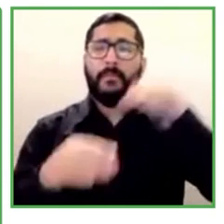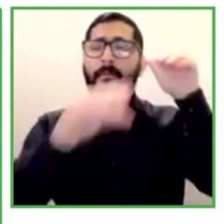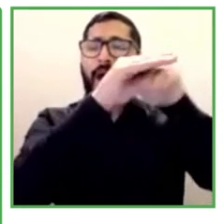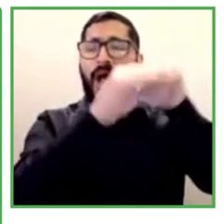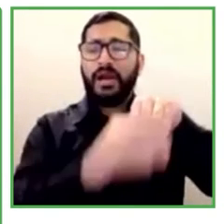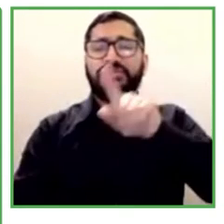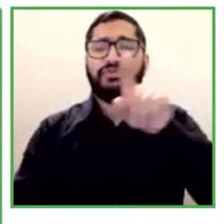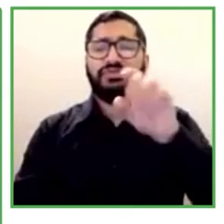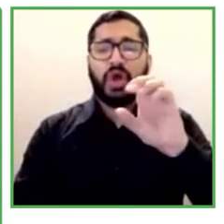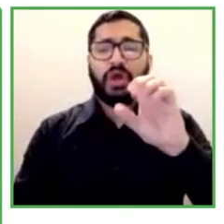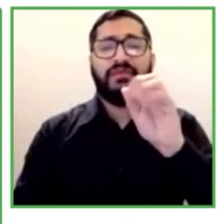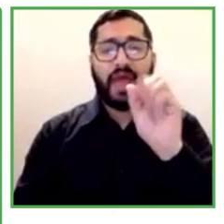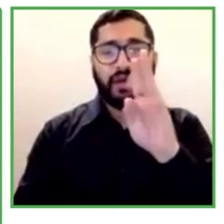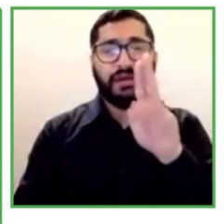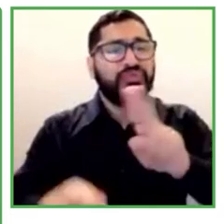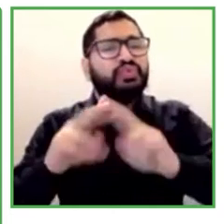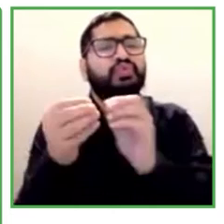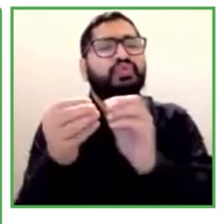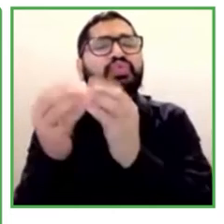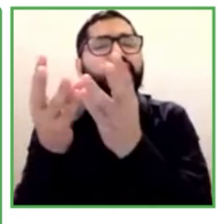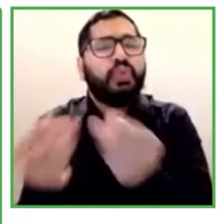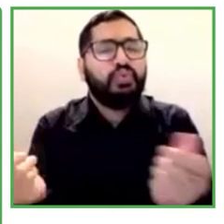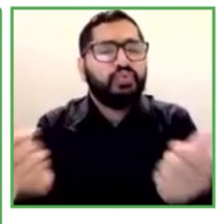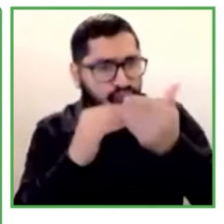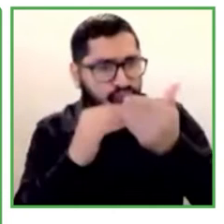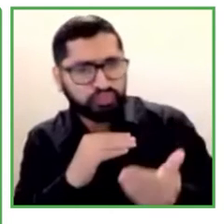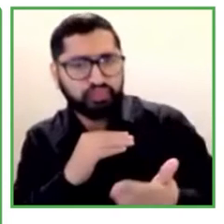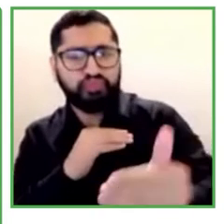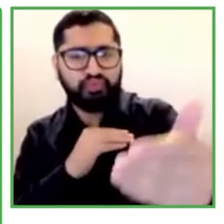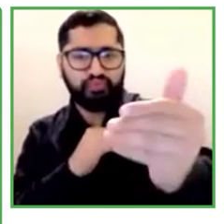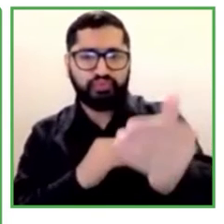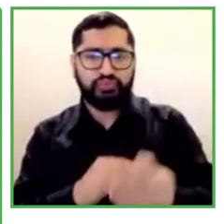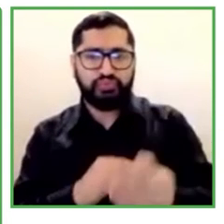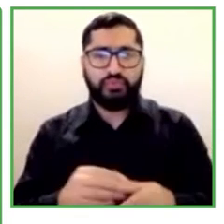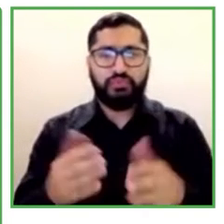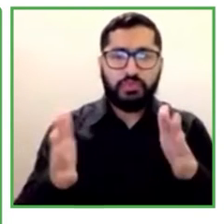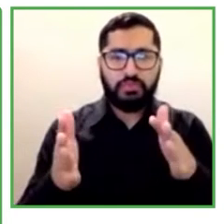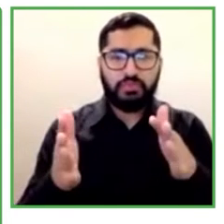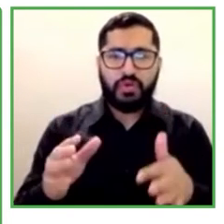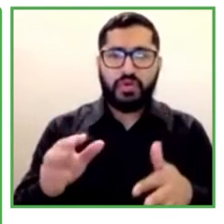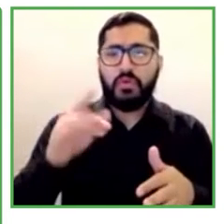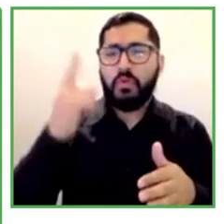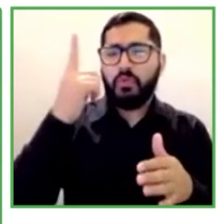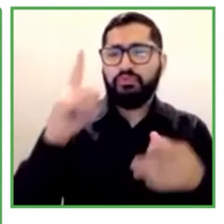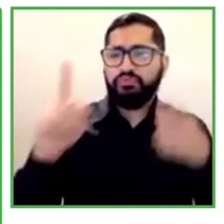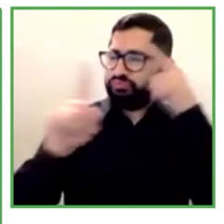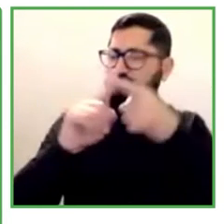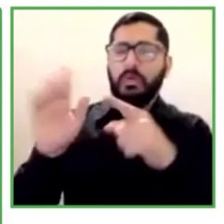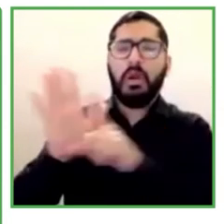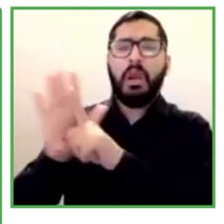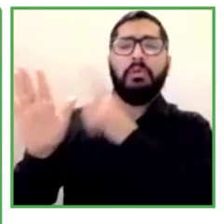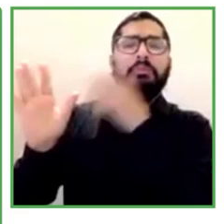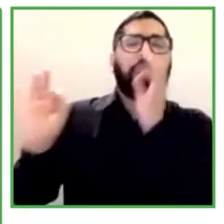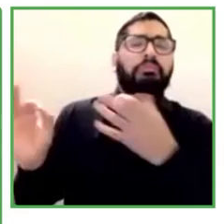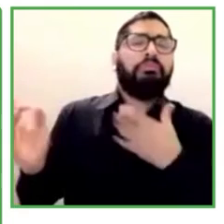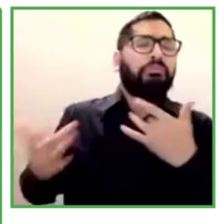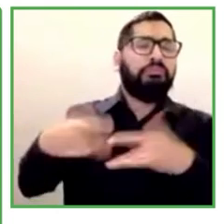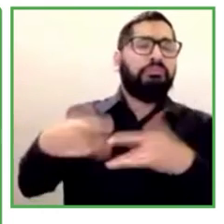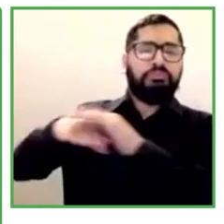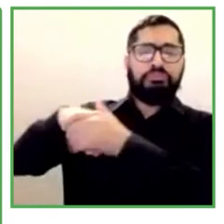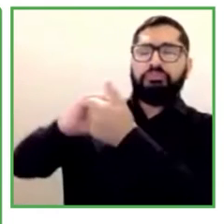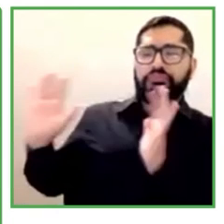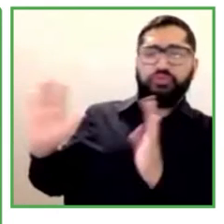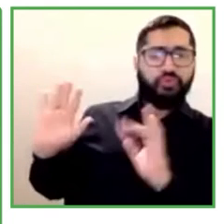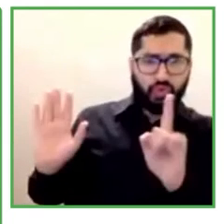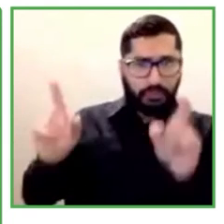mencionaba antes, sino que el 91% de nuestros colaboradores con discapacidad tienen contrato indefinido y jornada completa.